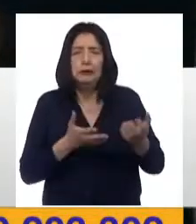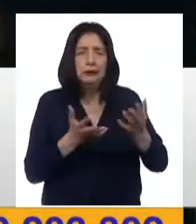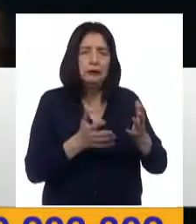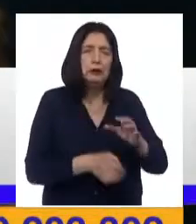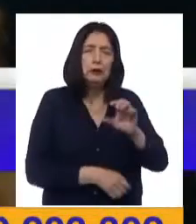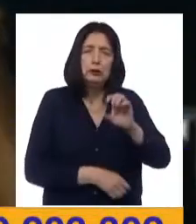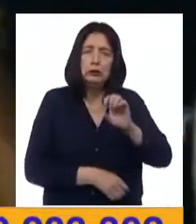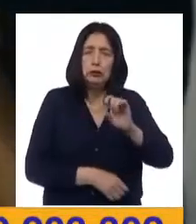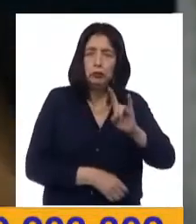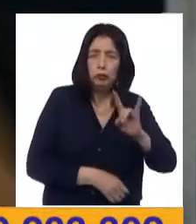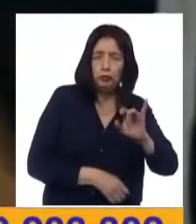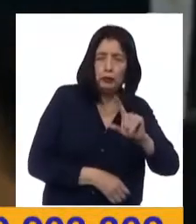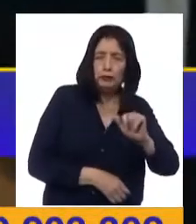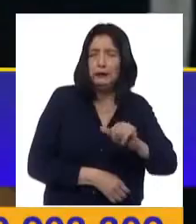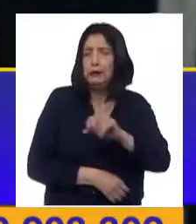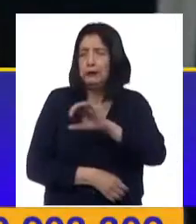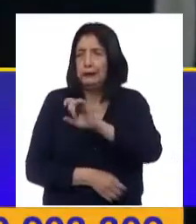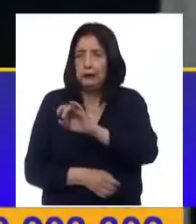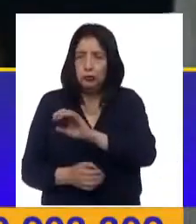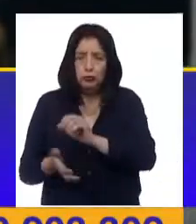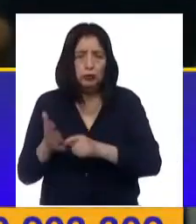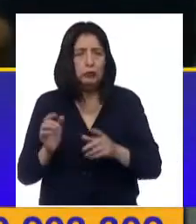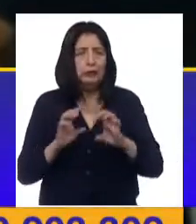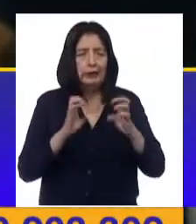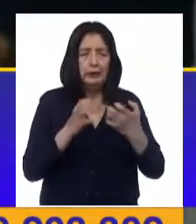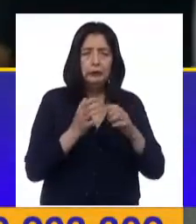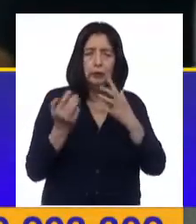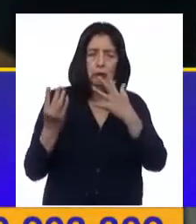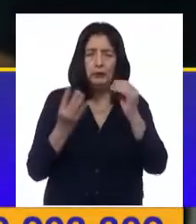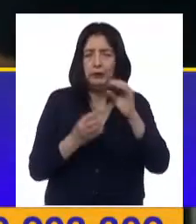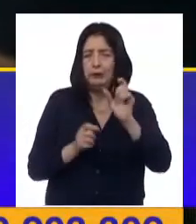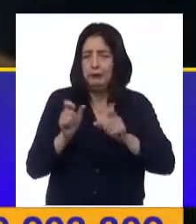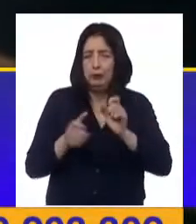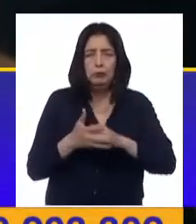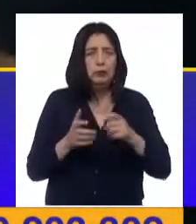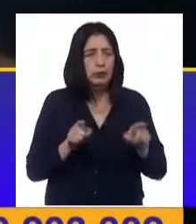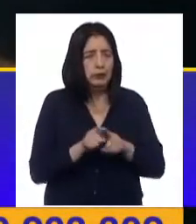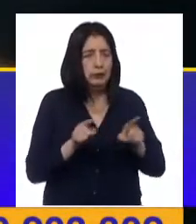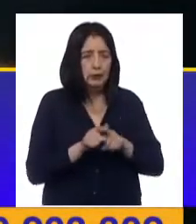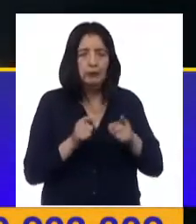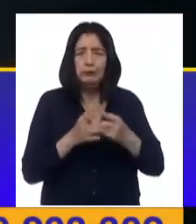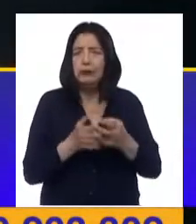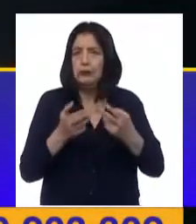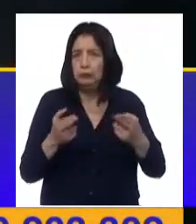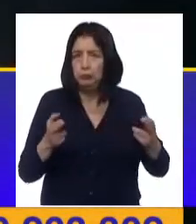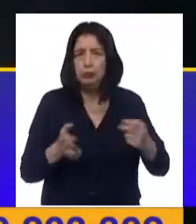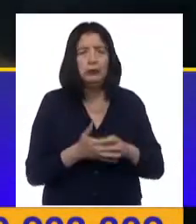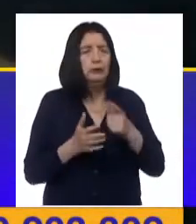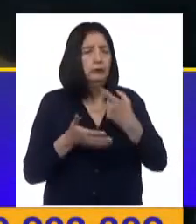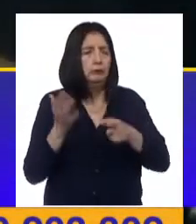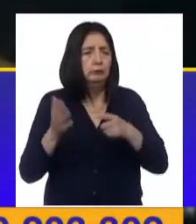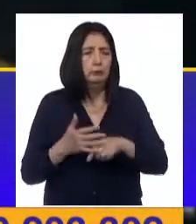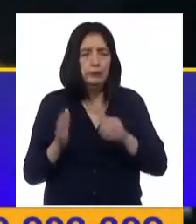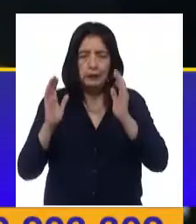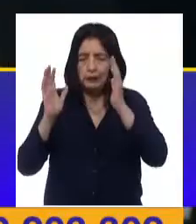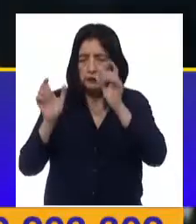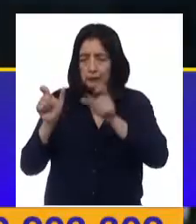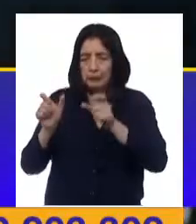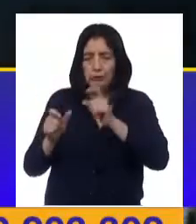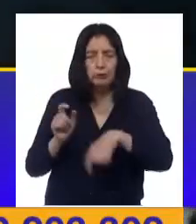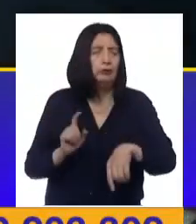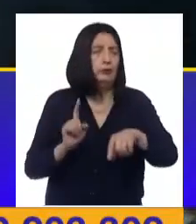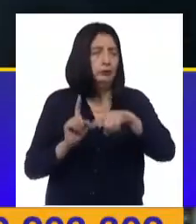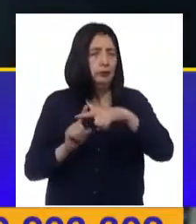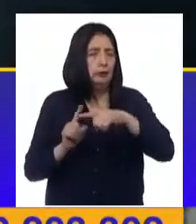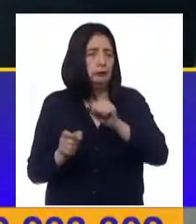Chulucanas y en Sechura. Un equipo completo de 90 personas y, como le digo, equipos también para el manejo de los pacientes COVID